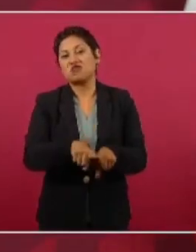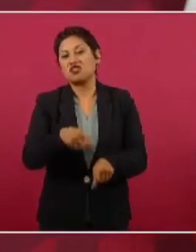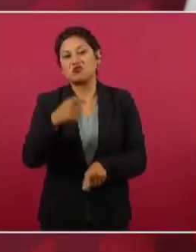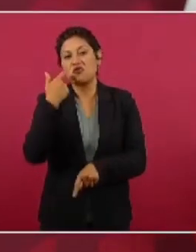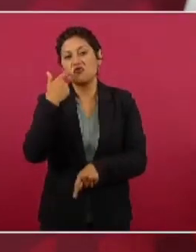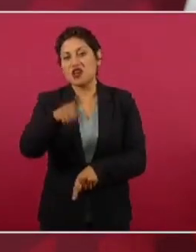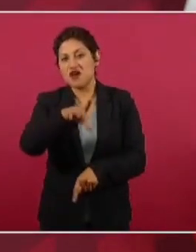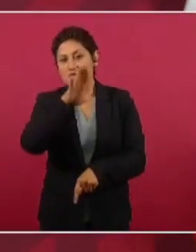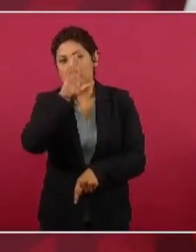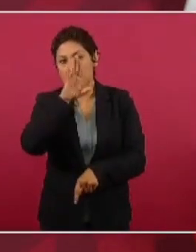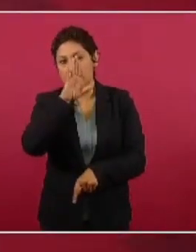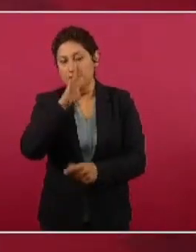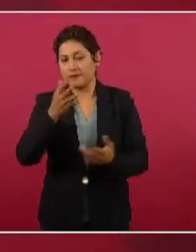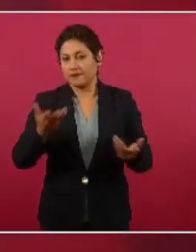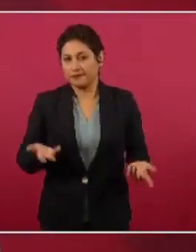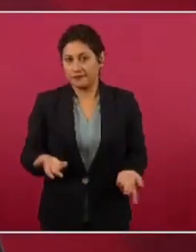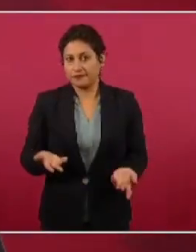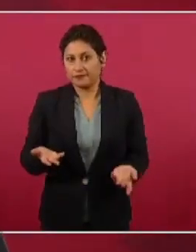quien sepa que